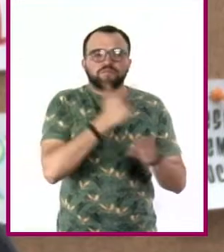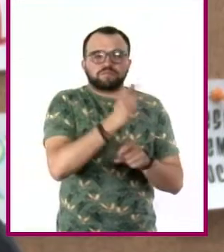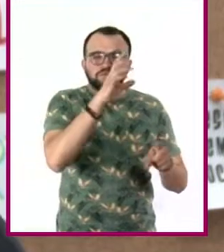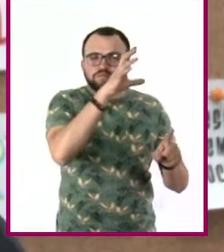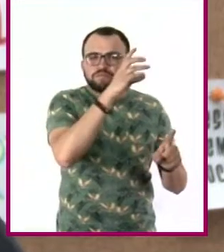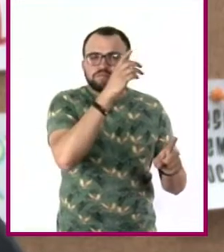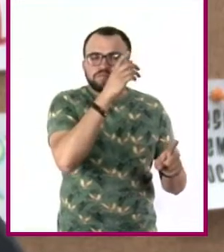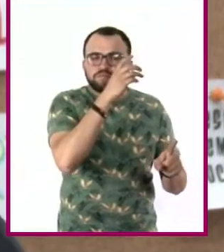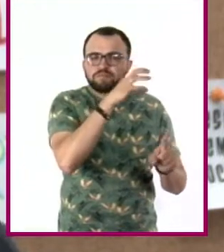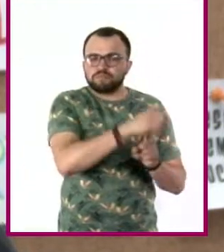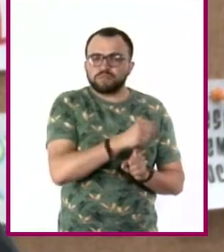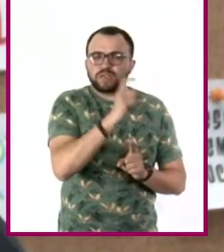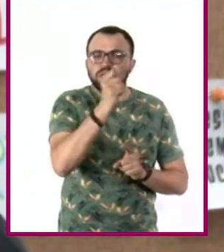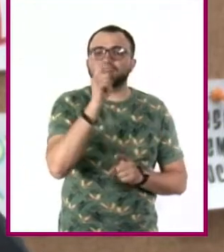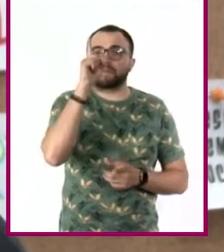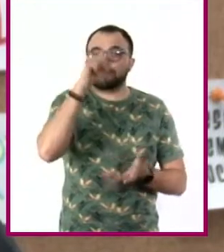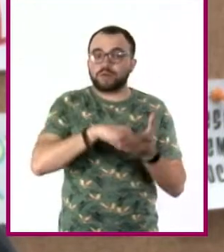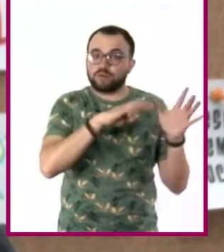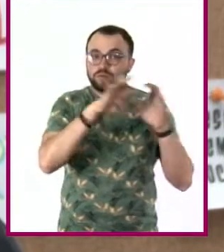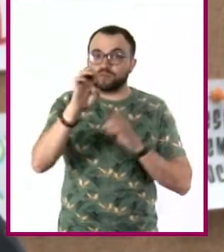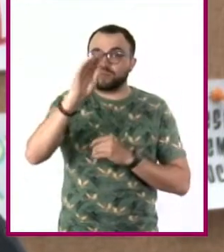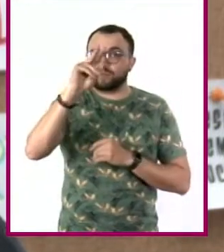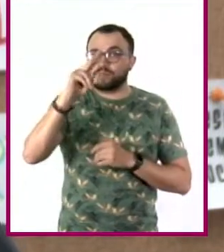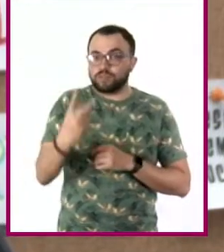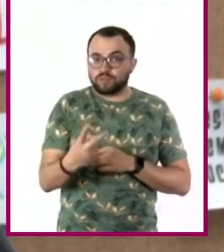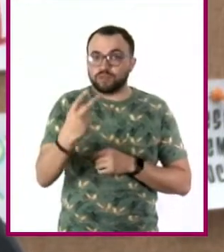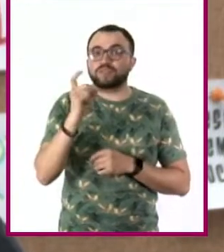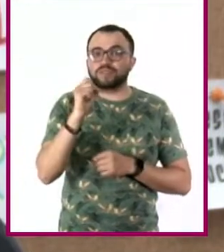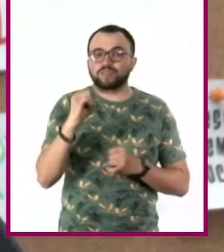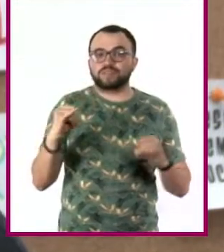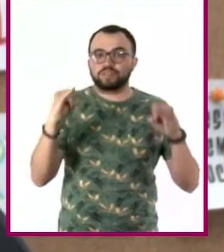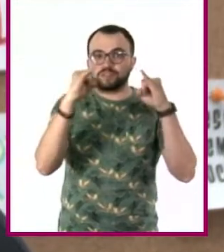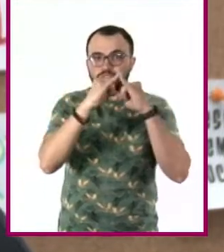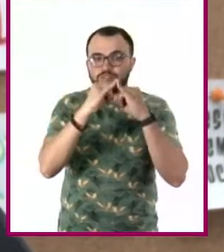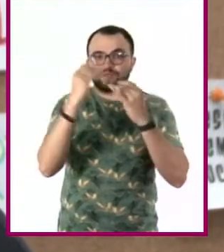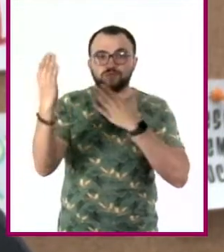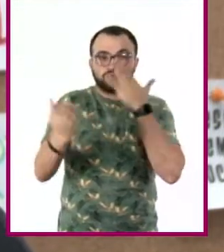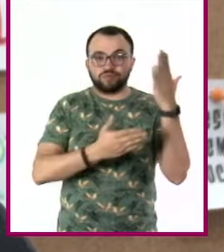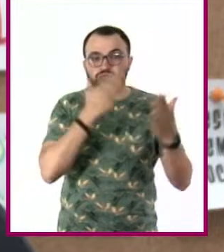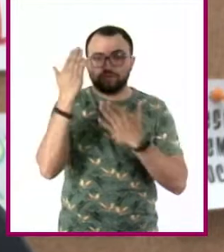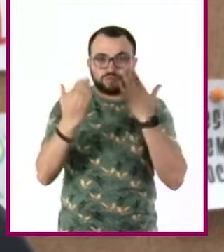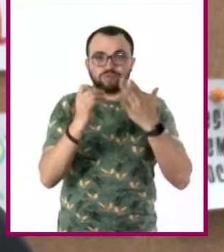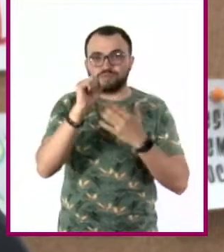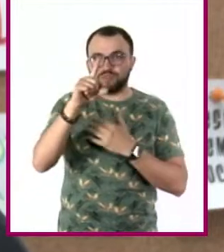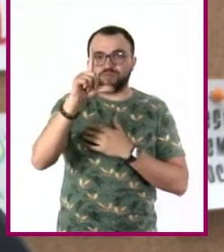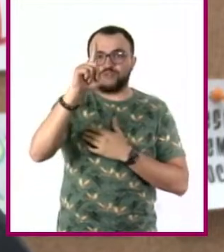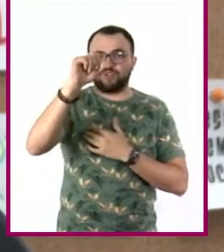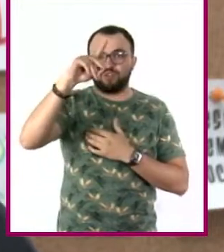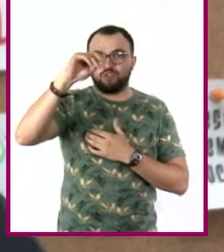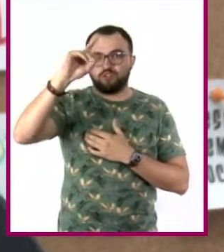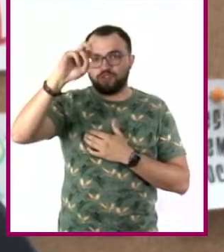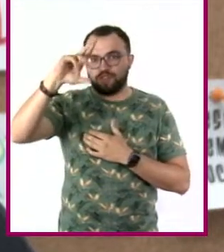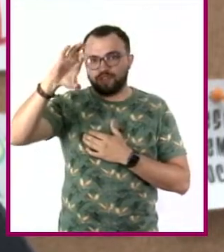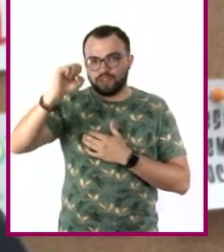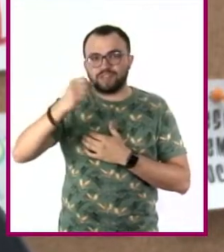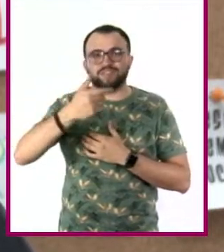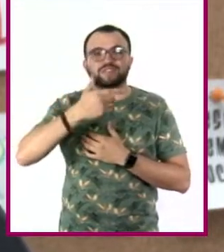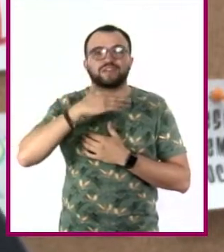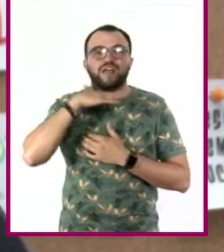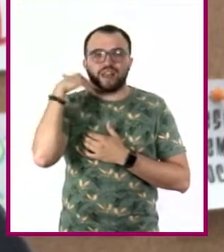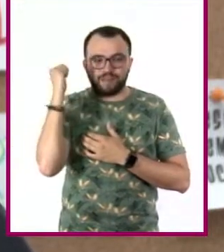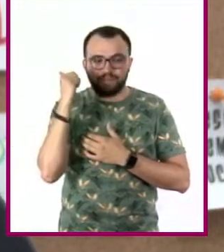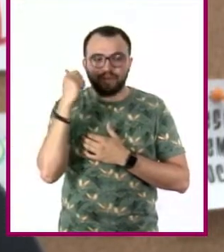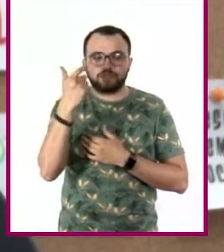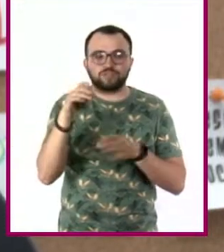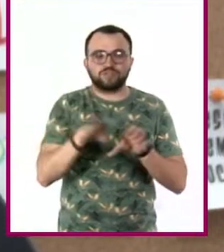en 1992, cuando el Instituto Internacional de Estudios Estratégicos de Londres propuso la necesidad de incluir en el ámbito